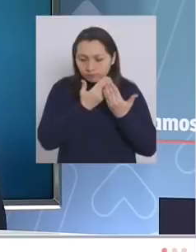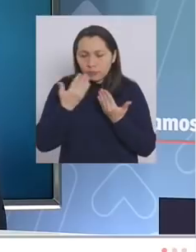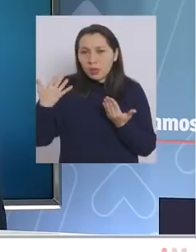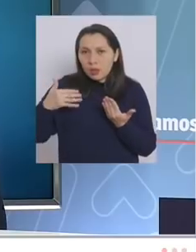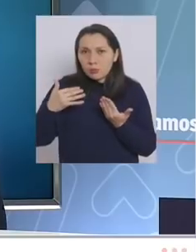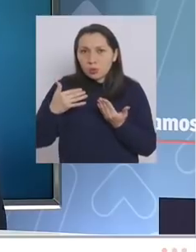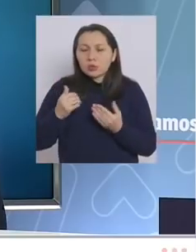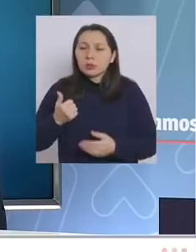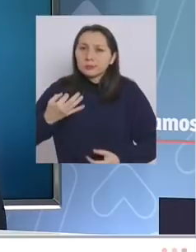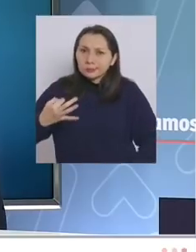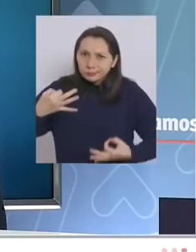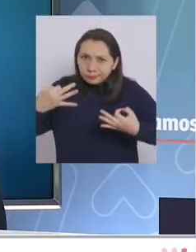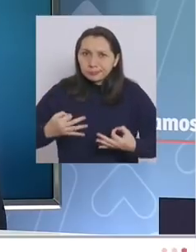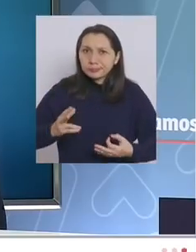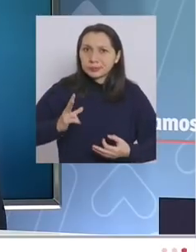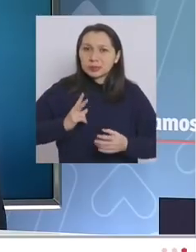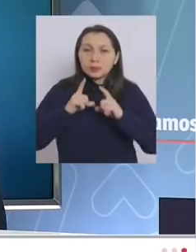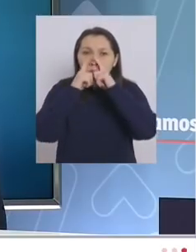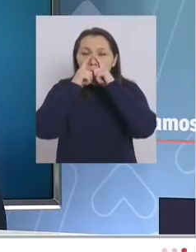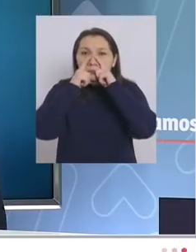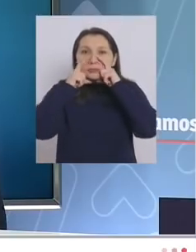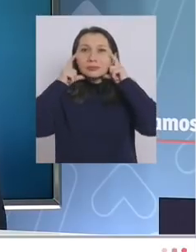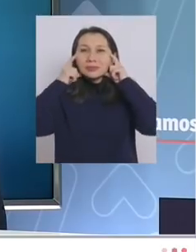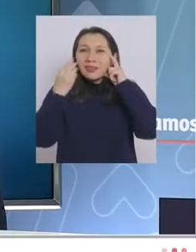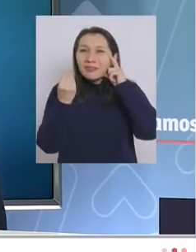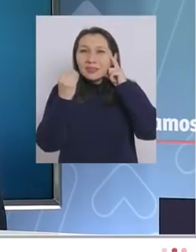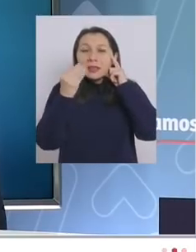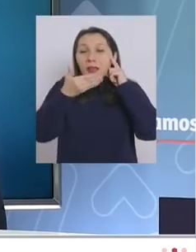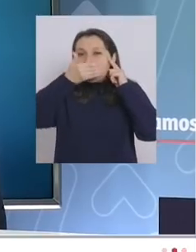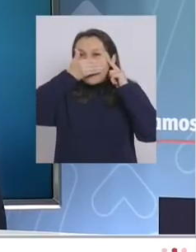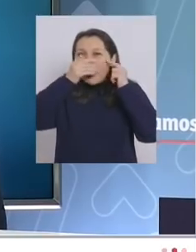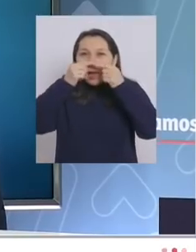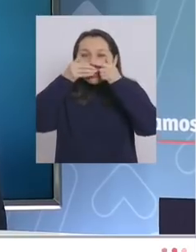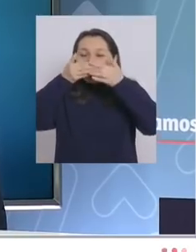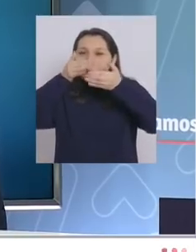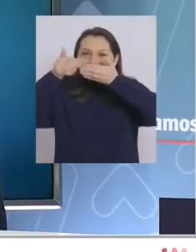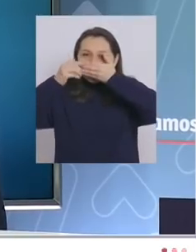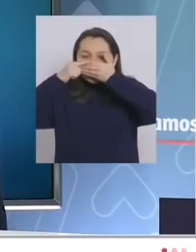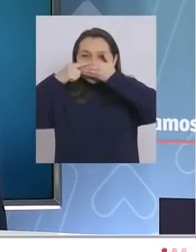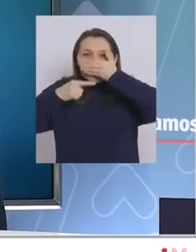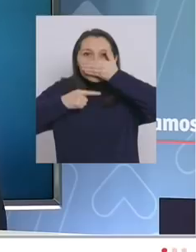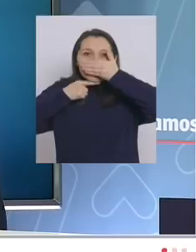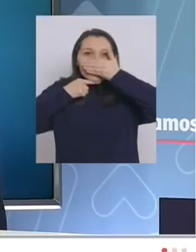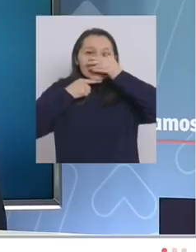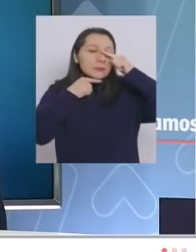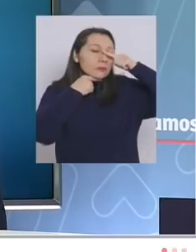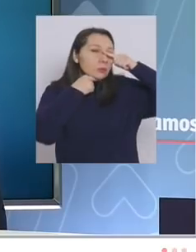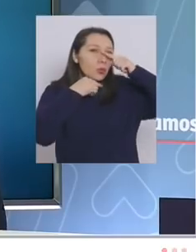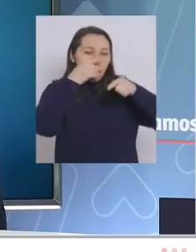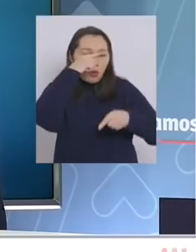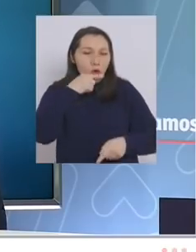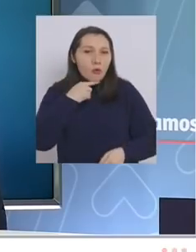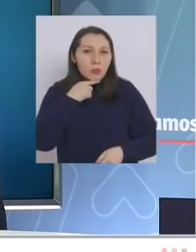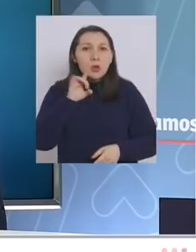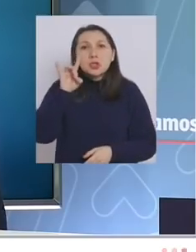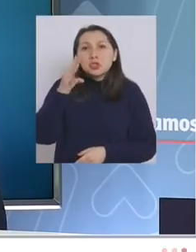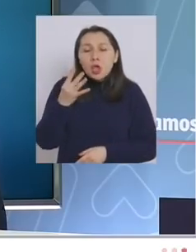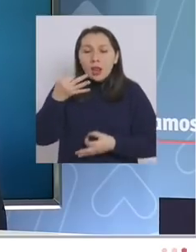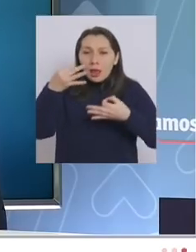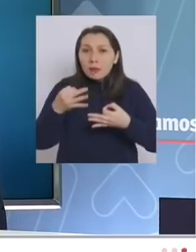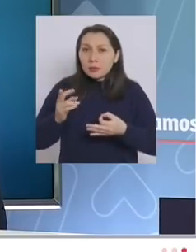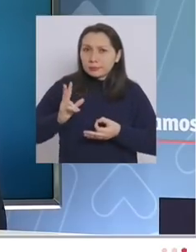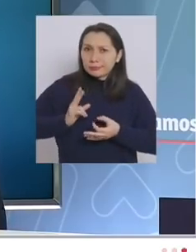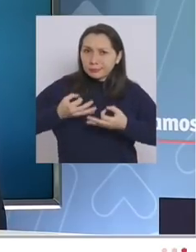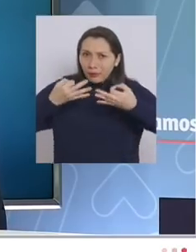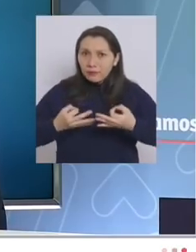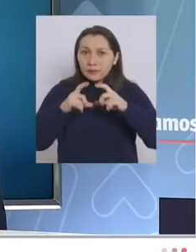importancia del uso correcto de mascarilla, que tapa bien la nariz, la boca y también el mentón. Pero no solamente el uso correcto